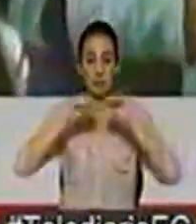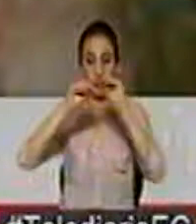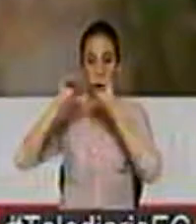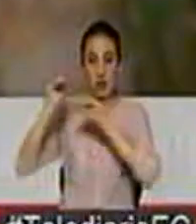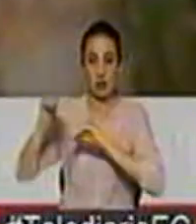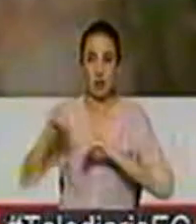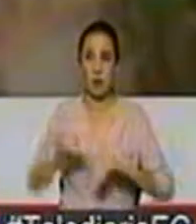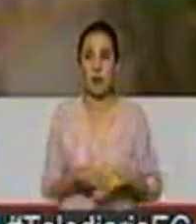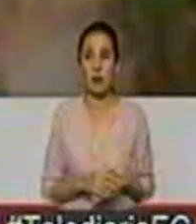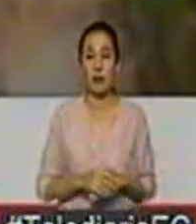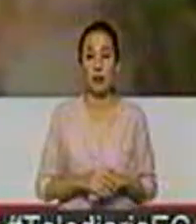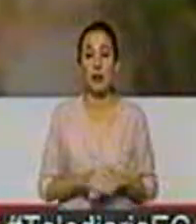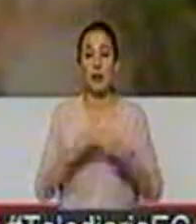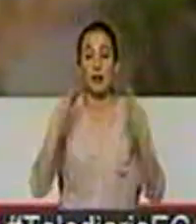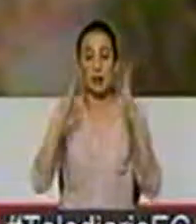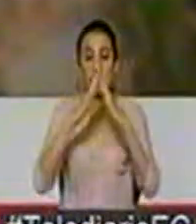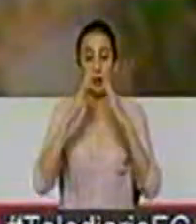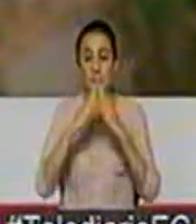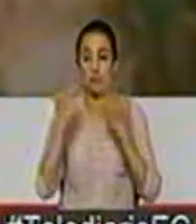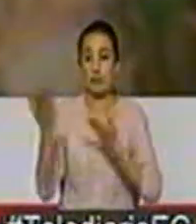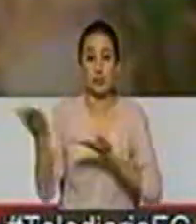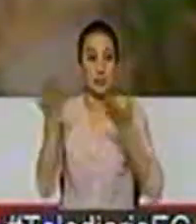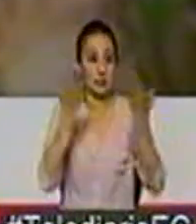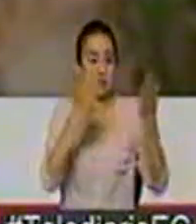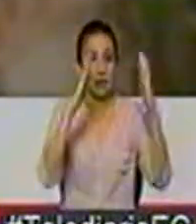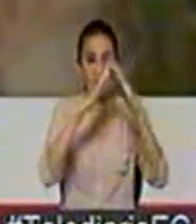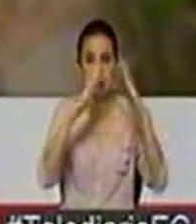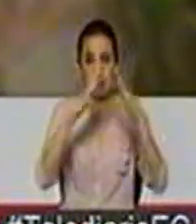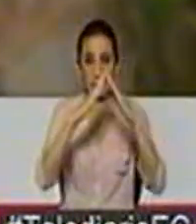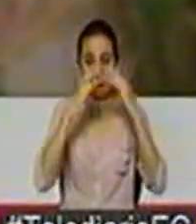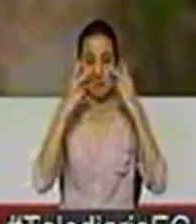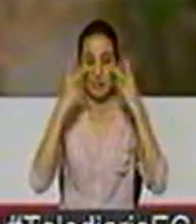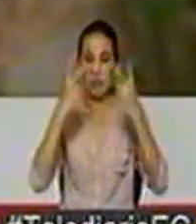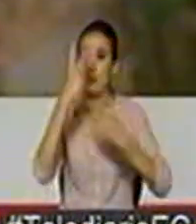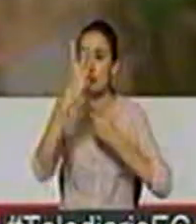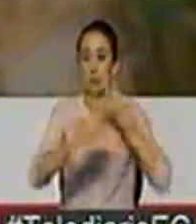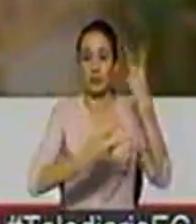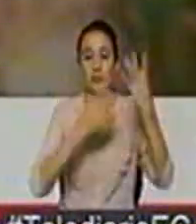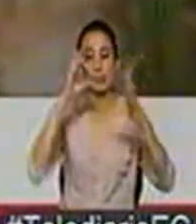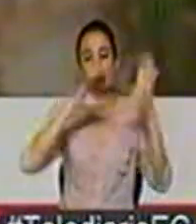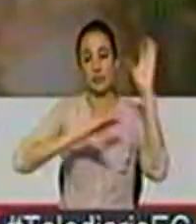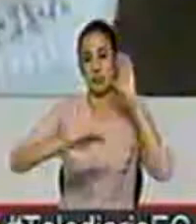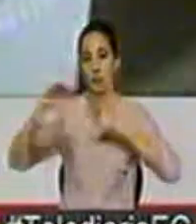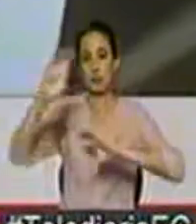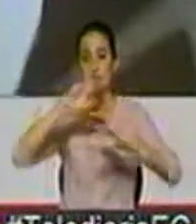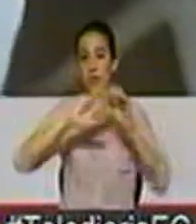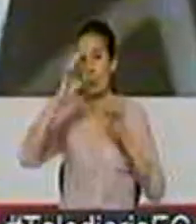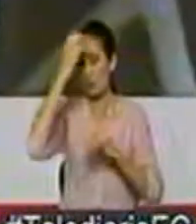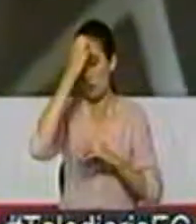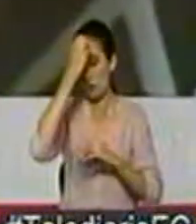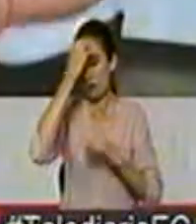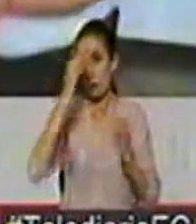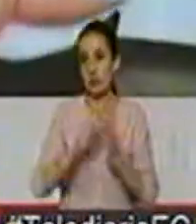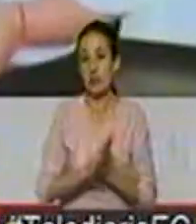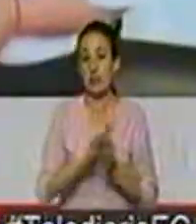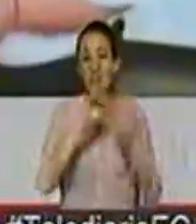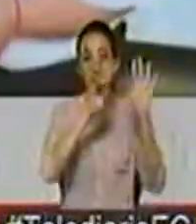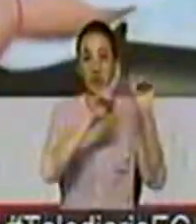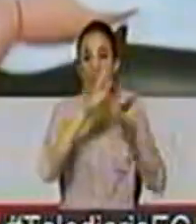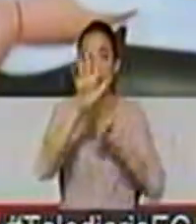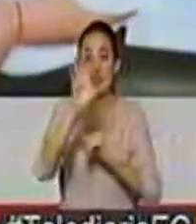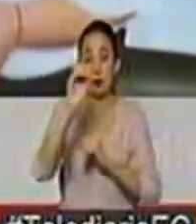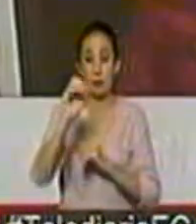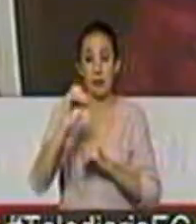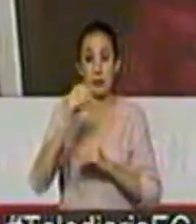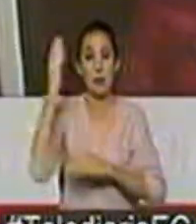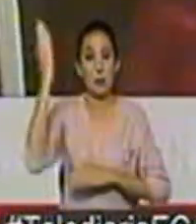que... Servicio a domicilio, qué maravilla, ¿no? Ciencia, educación, valores a domicilio. 750 docentes visitan dos veces